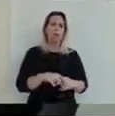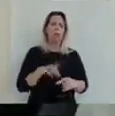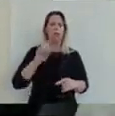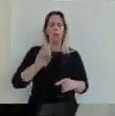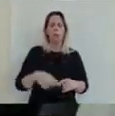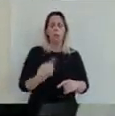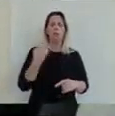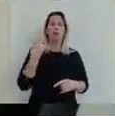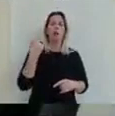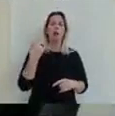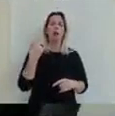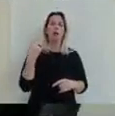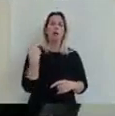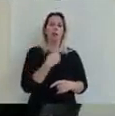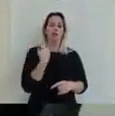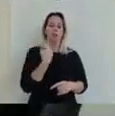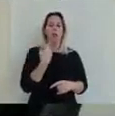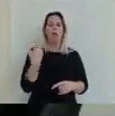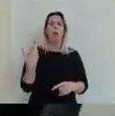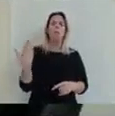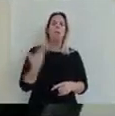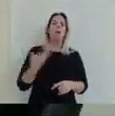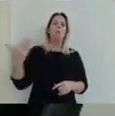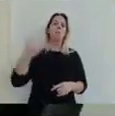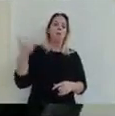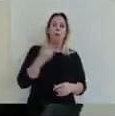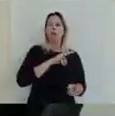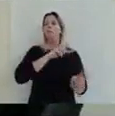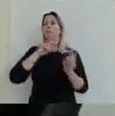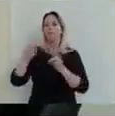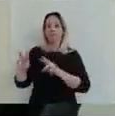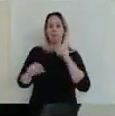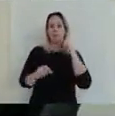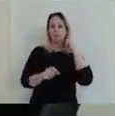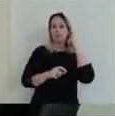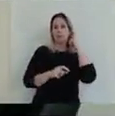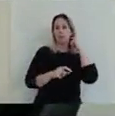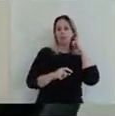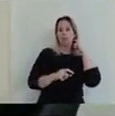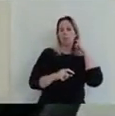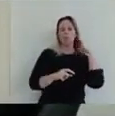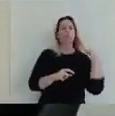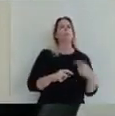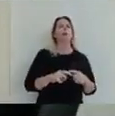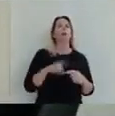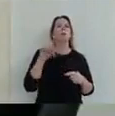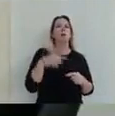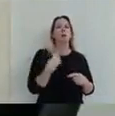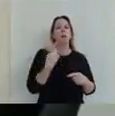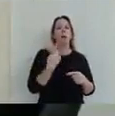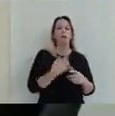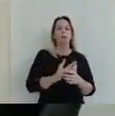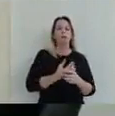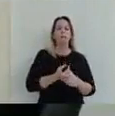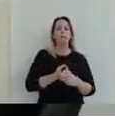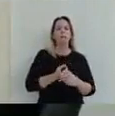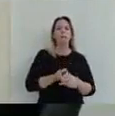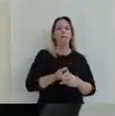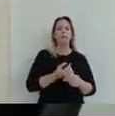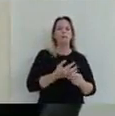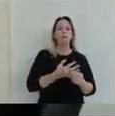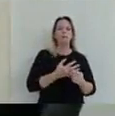observar y tengo entendido inclusive que hasta había sido citado para observar integrantes o funcionarios